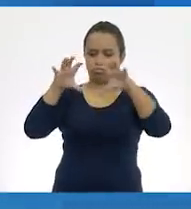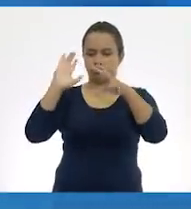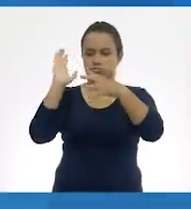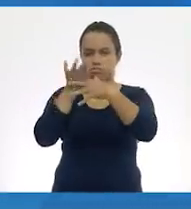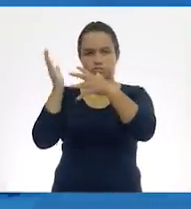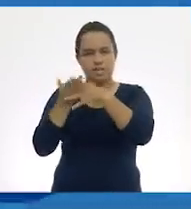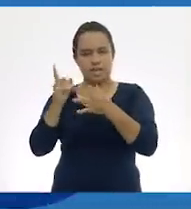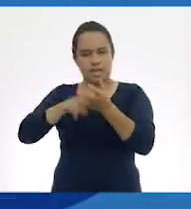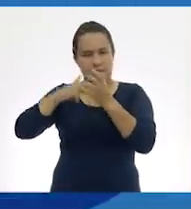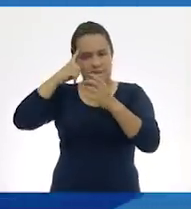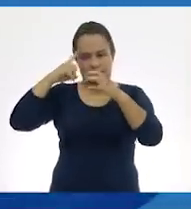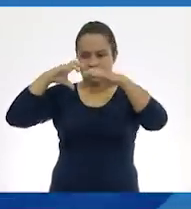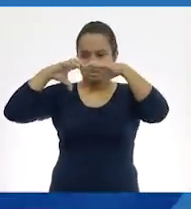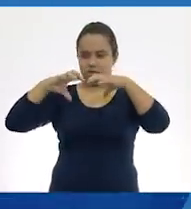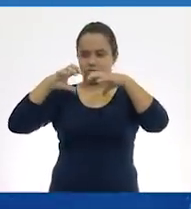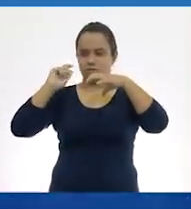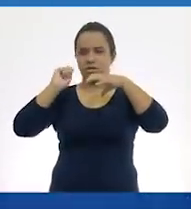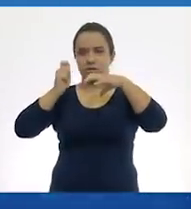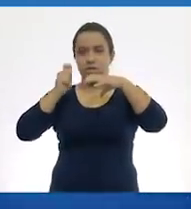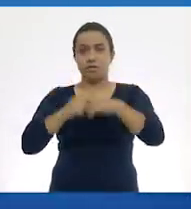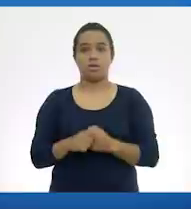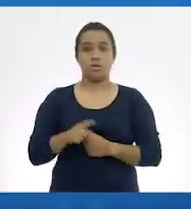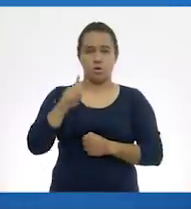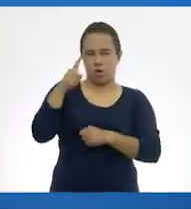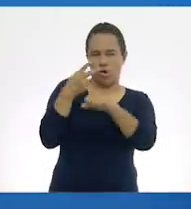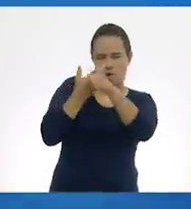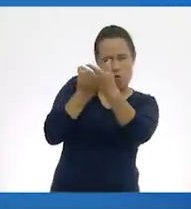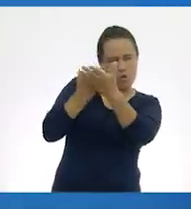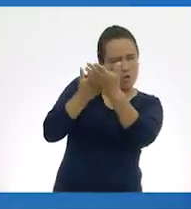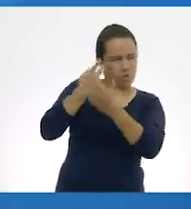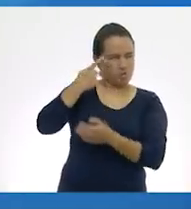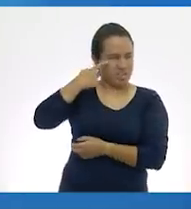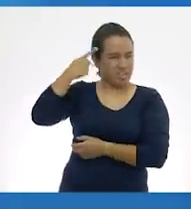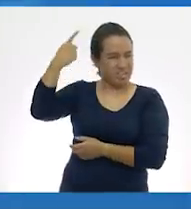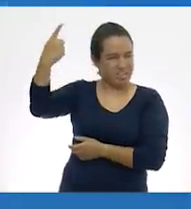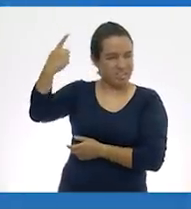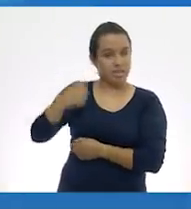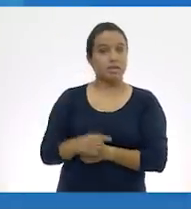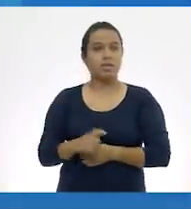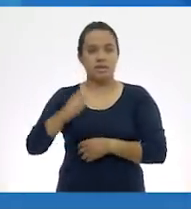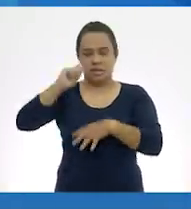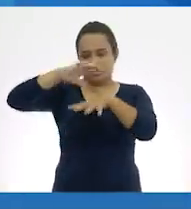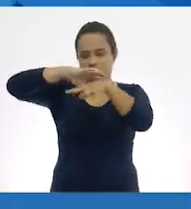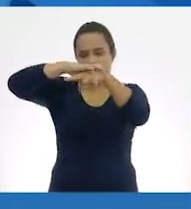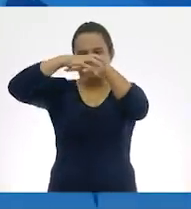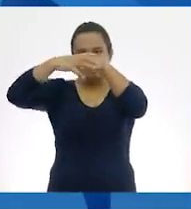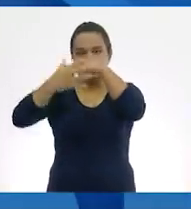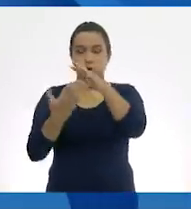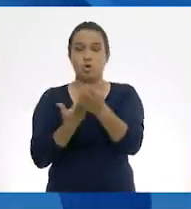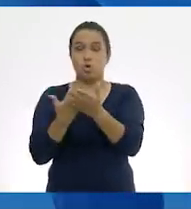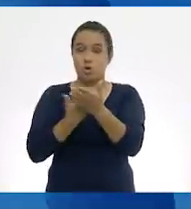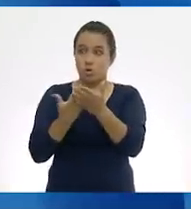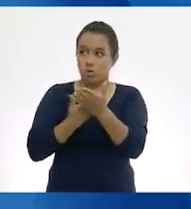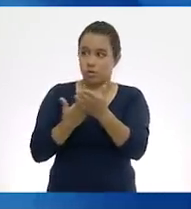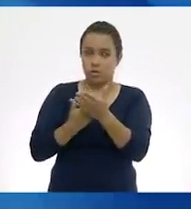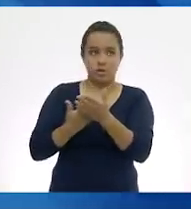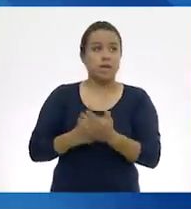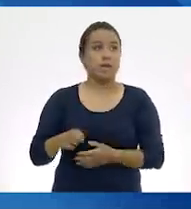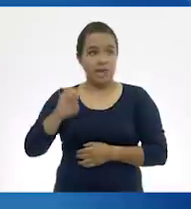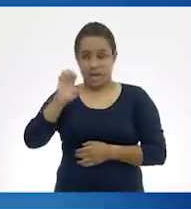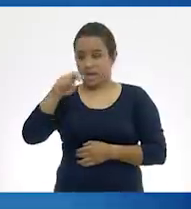dividir nuestro cerebro. Está la parte rosa, ¿ya la viste? Que es como la que abarca casi toda la imagen. Es el